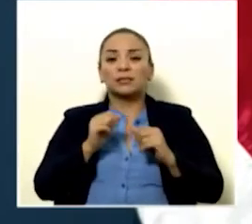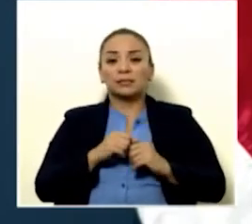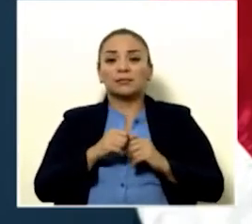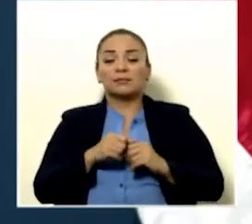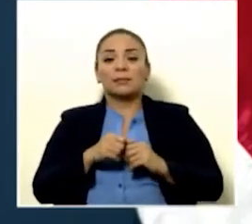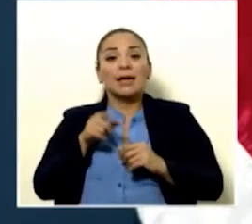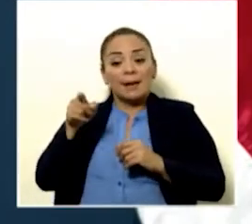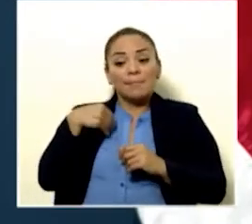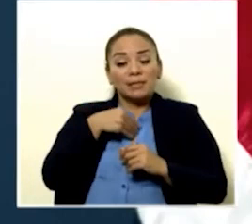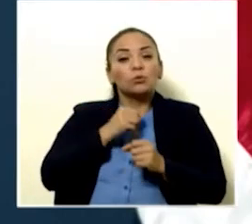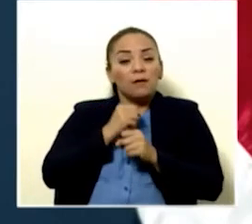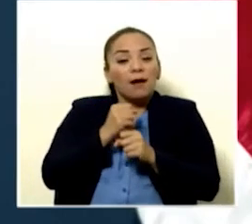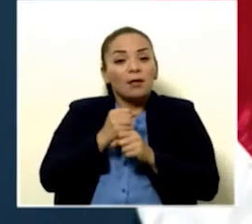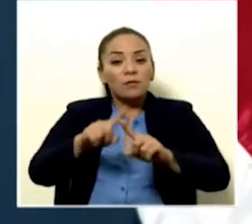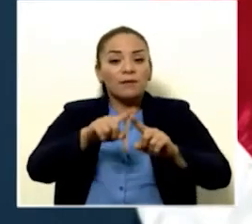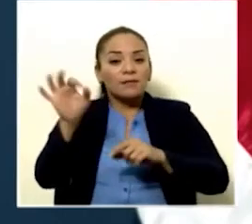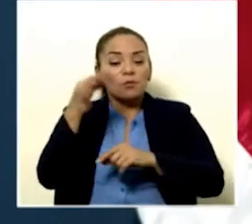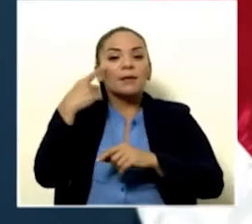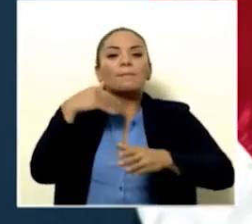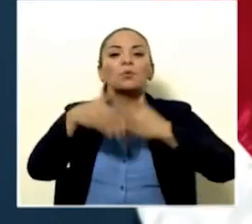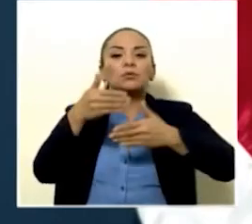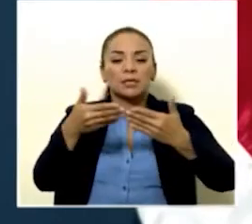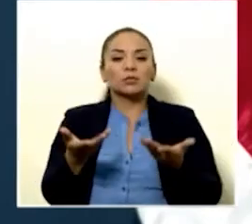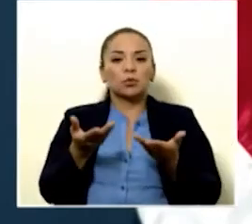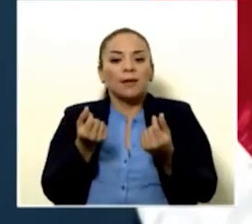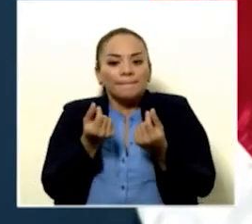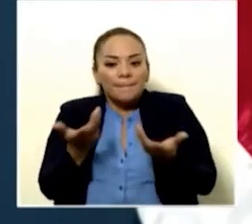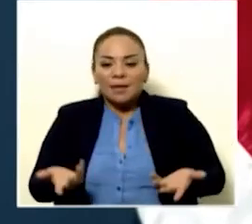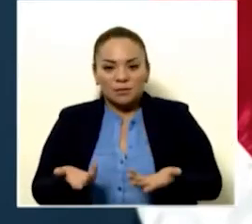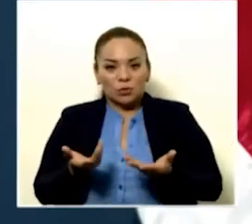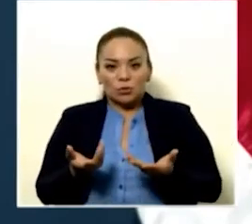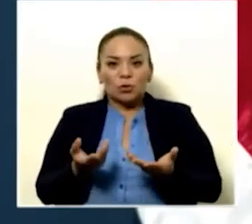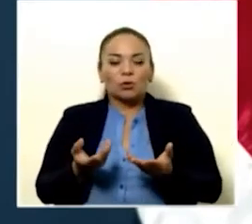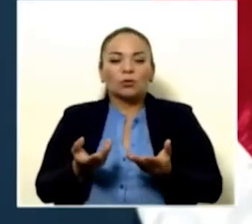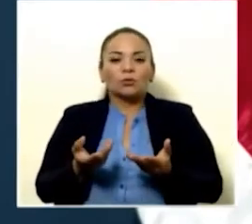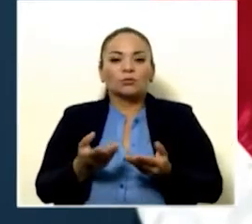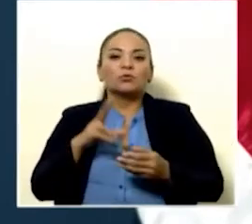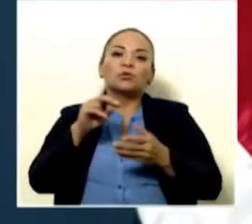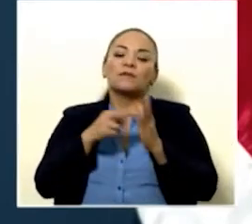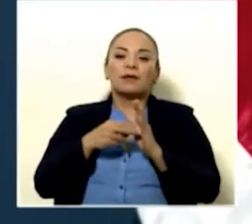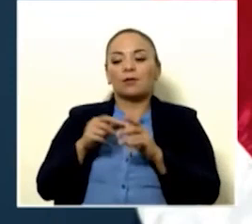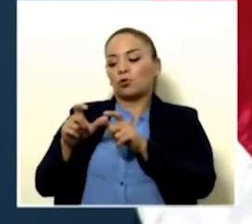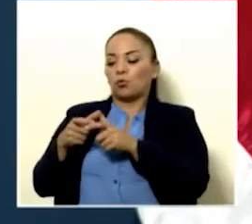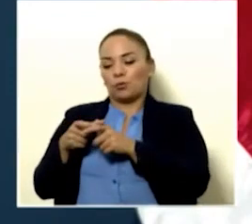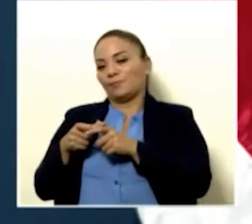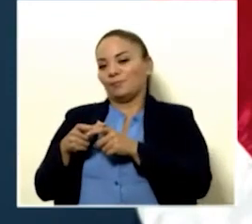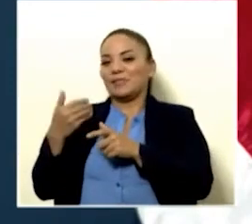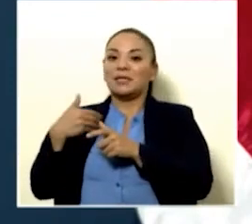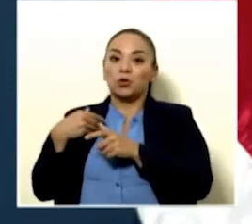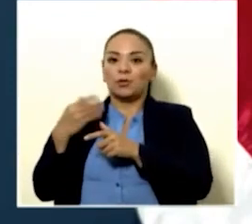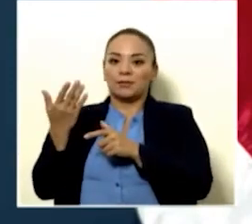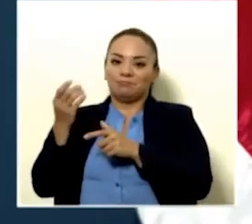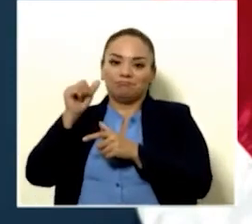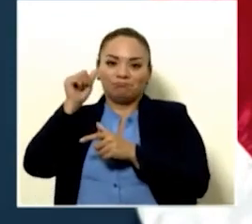en los mecanismos para que el proceso de formación de precios no sea que se junten unos señores, porque la mayoría son señores o